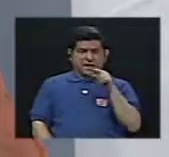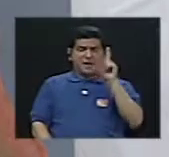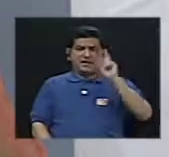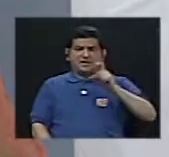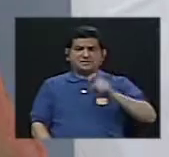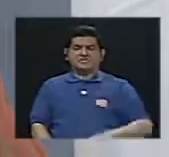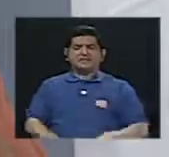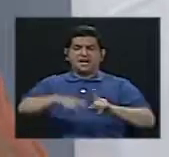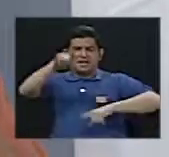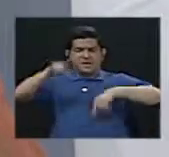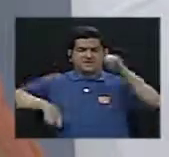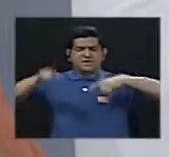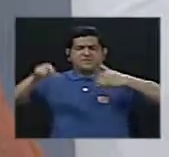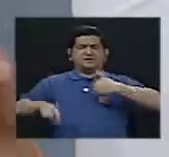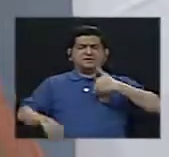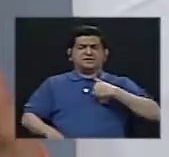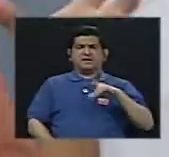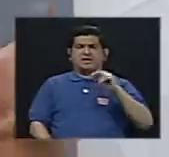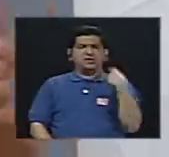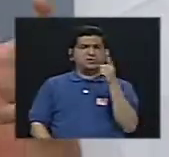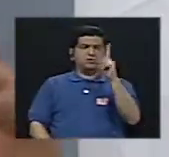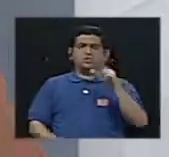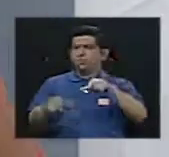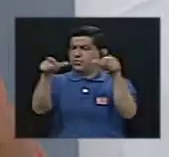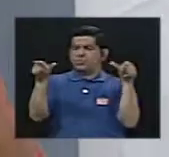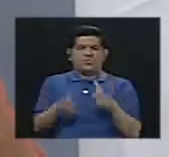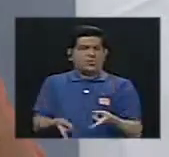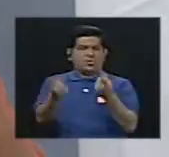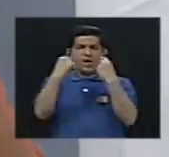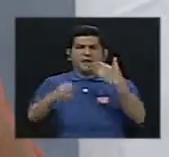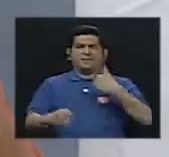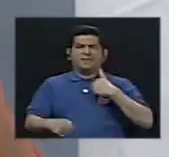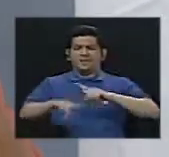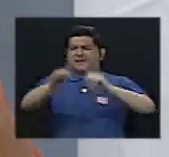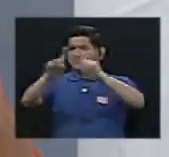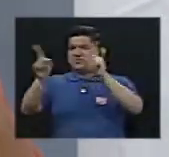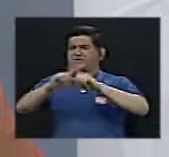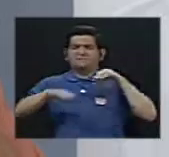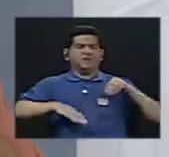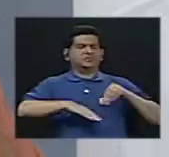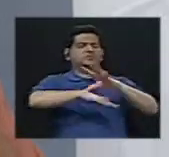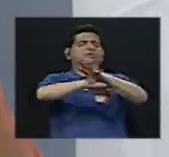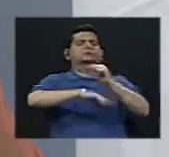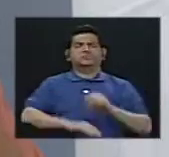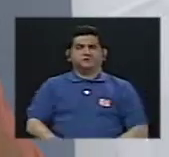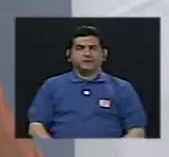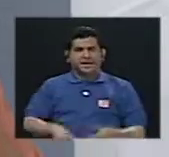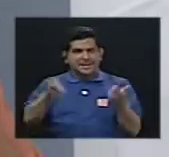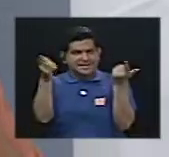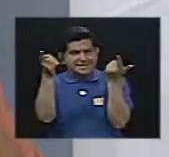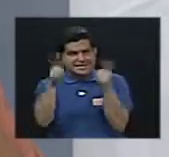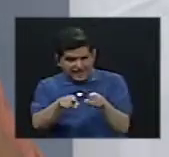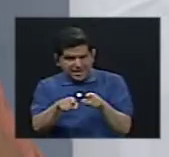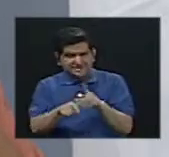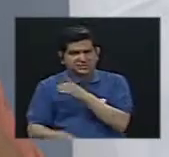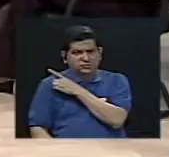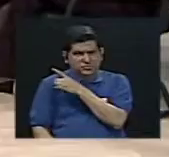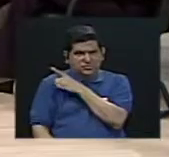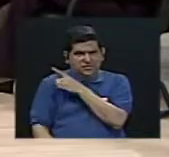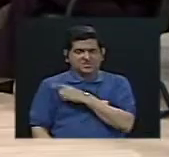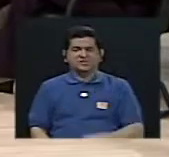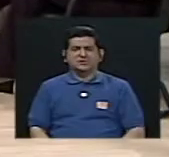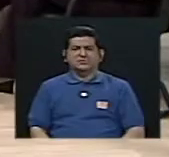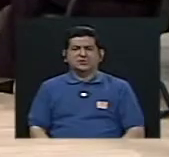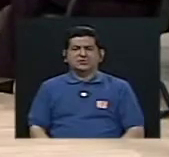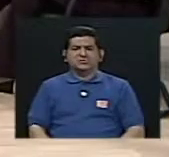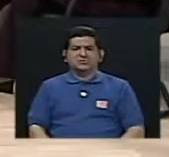reconocerse diverso porque no venimos de un solo punto, sino que reunimos muchísimas influencias. En el caso de la Dirección de Extensión y Promoción